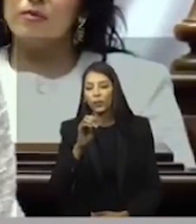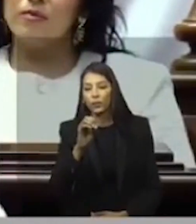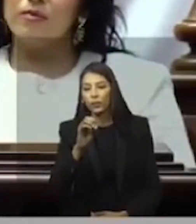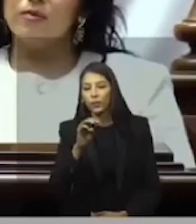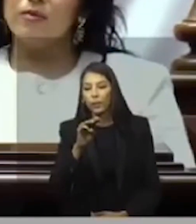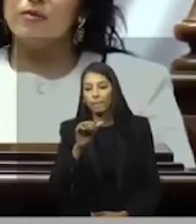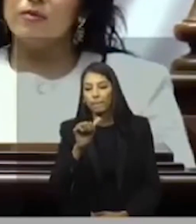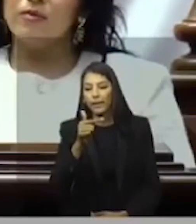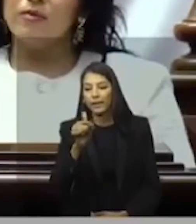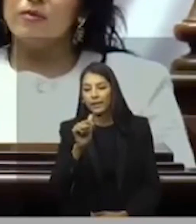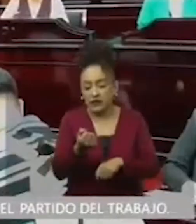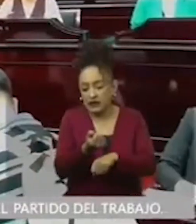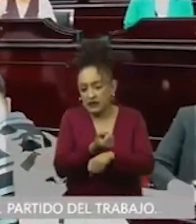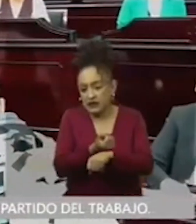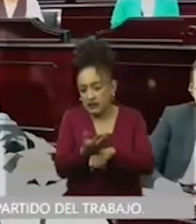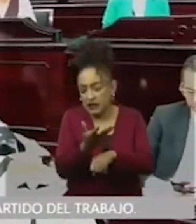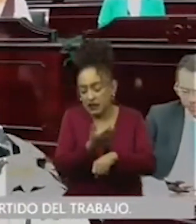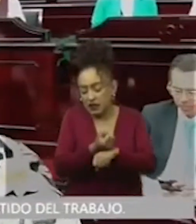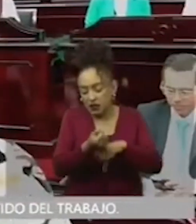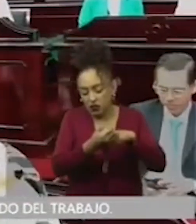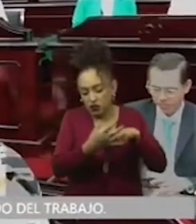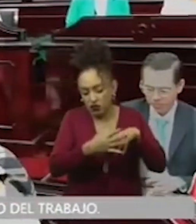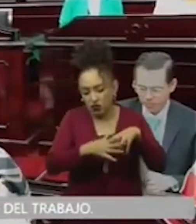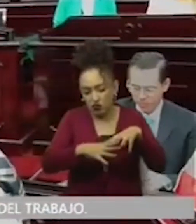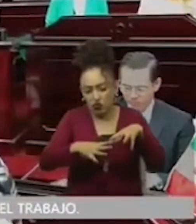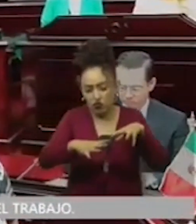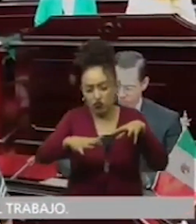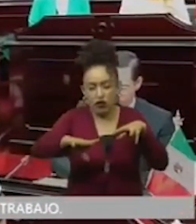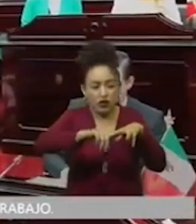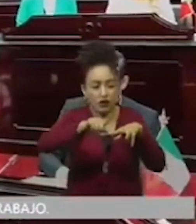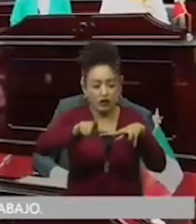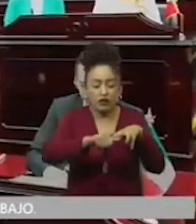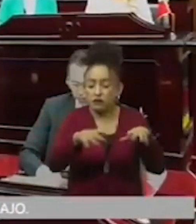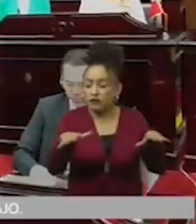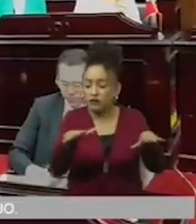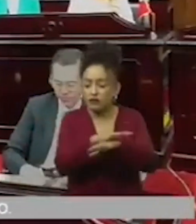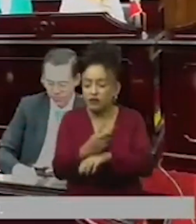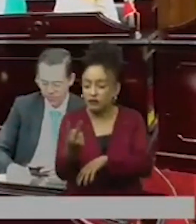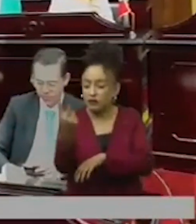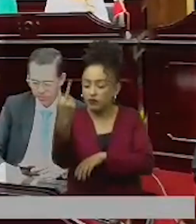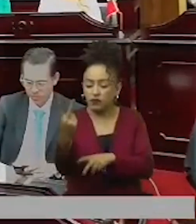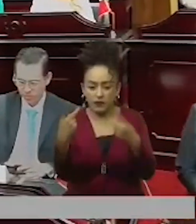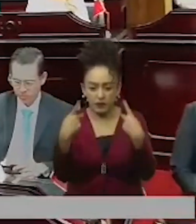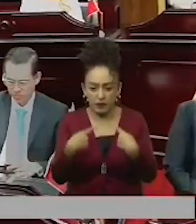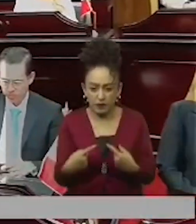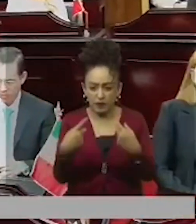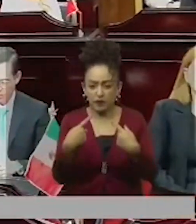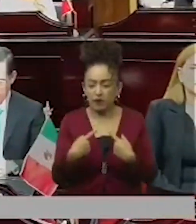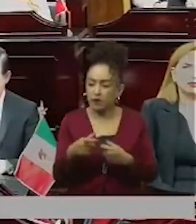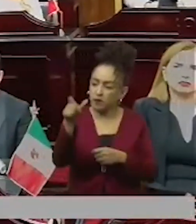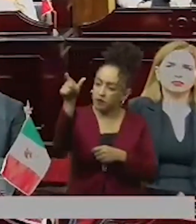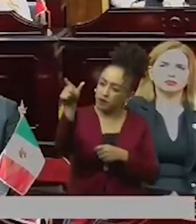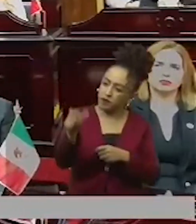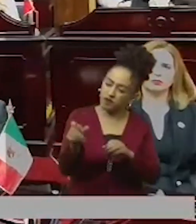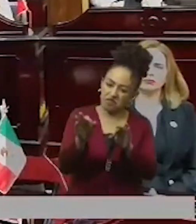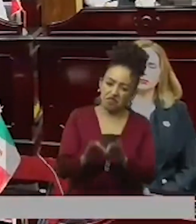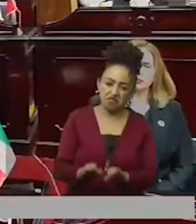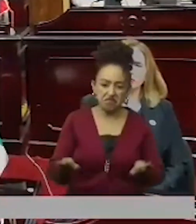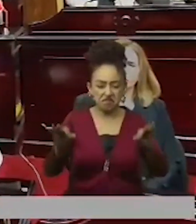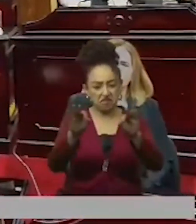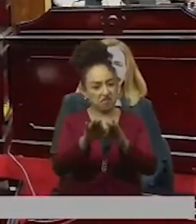salario la propuesta presentada por el diputado del PRD Octavio campo Córdoba fue subida al pleno para su votación y en la que los